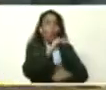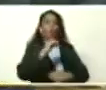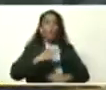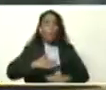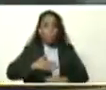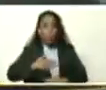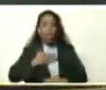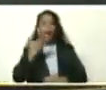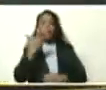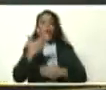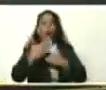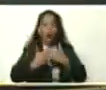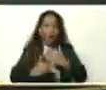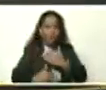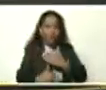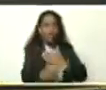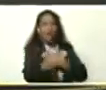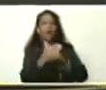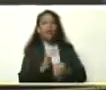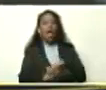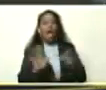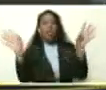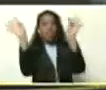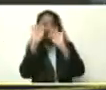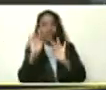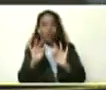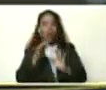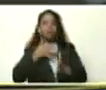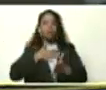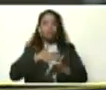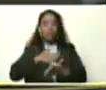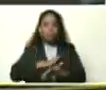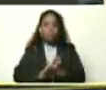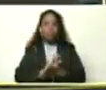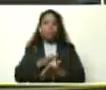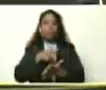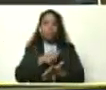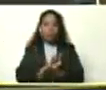podamos avanzar de manera compasada